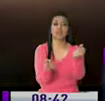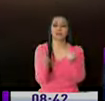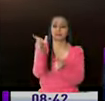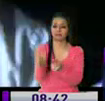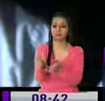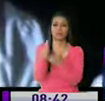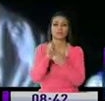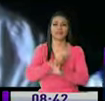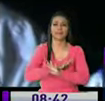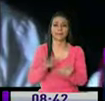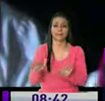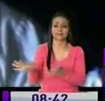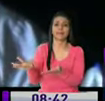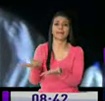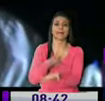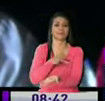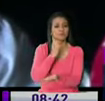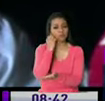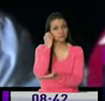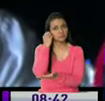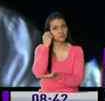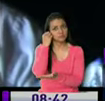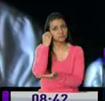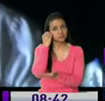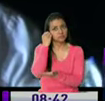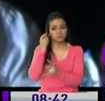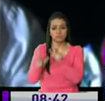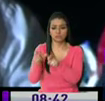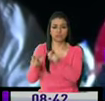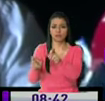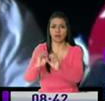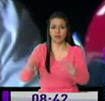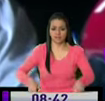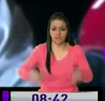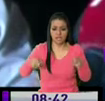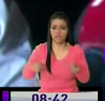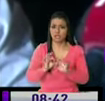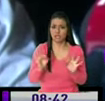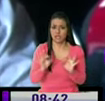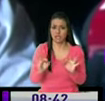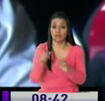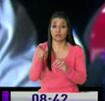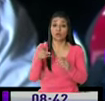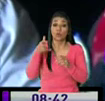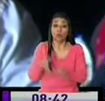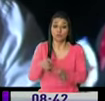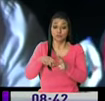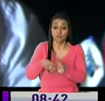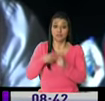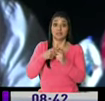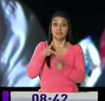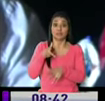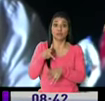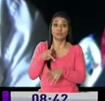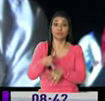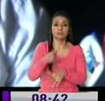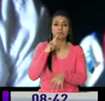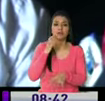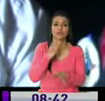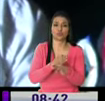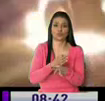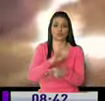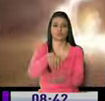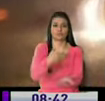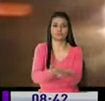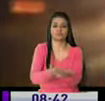oficial. No se encontró pasajeros, no se encontró equipaje. Se puede presumir que la reina recién ha ido a coger turno a la